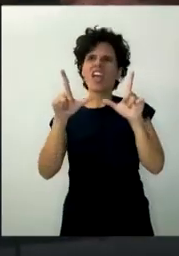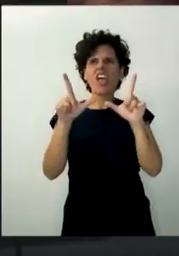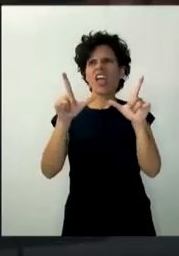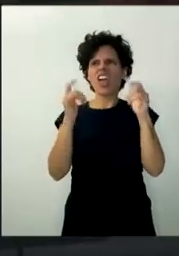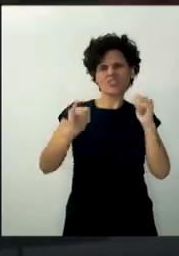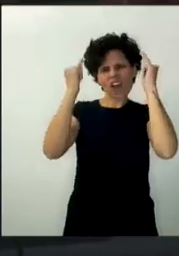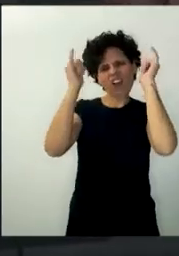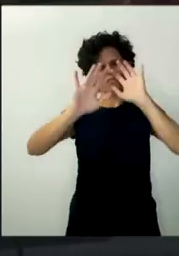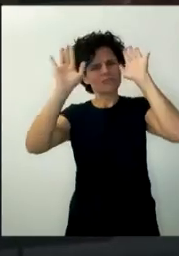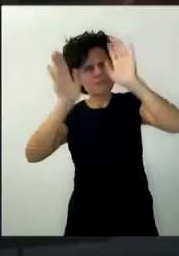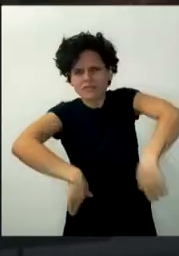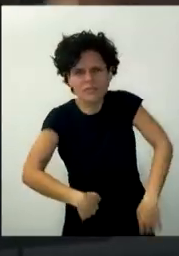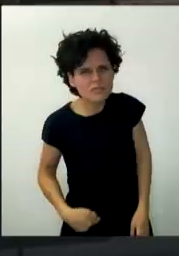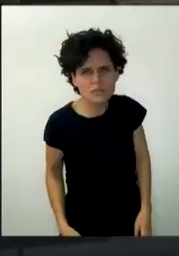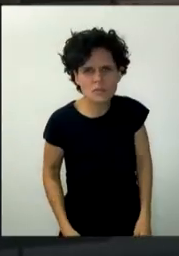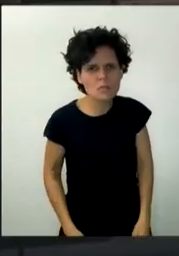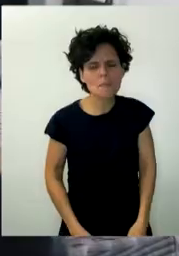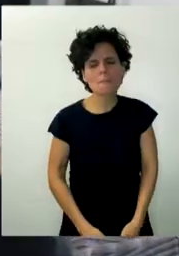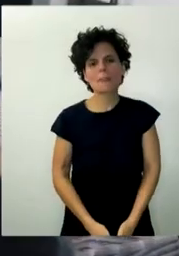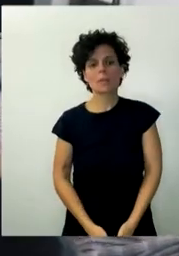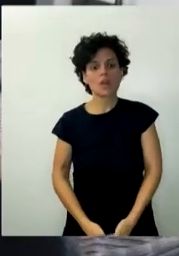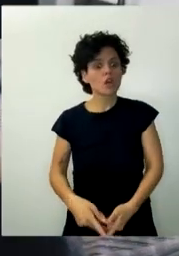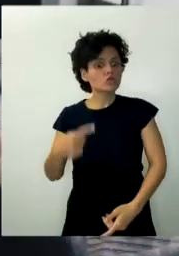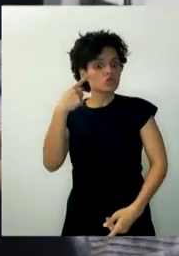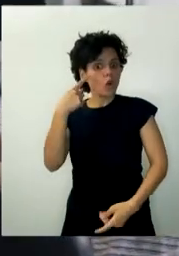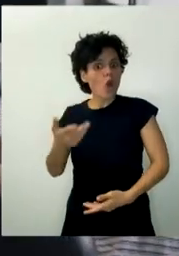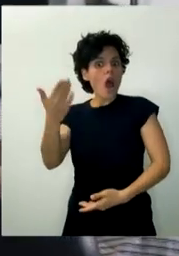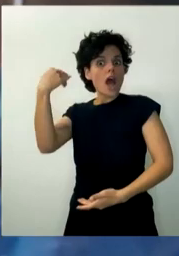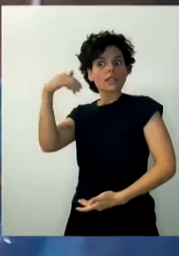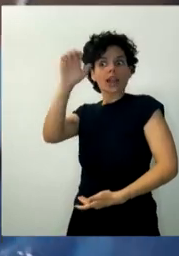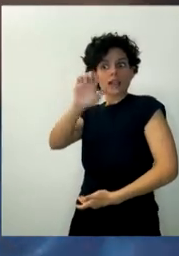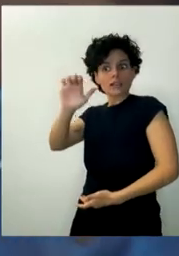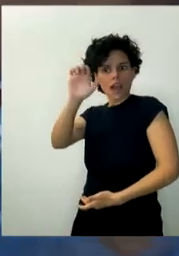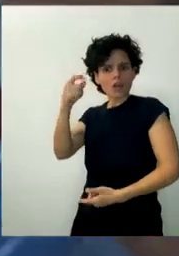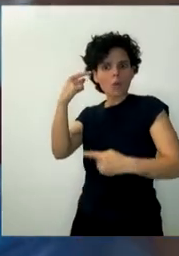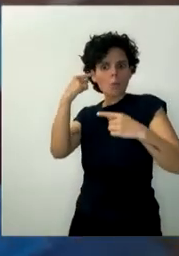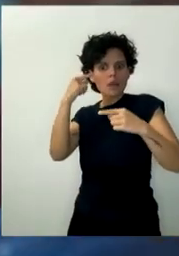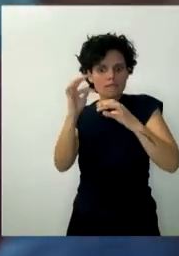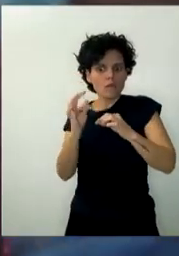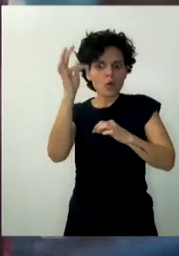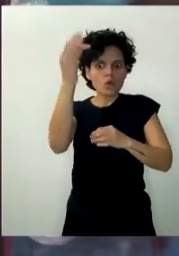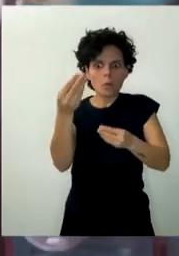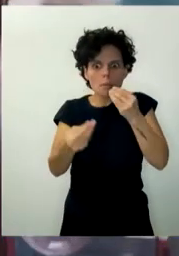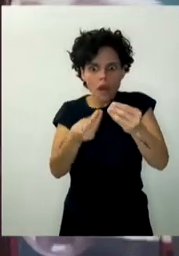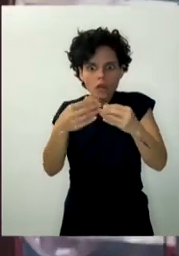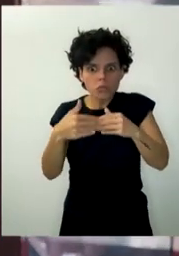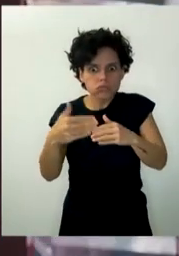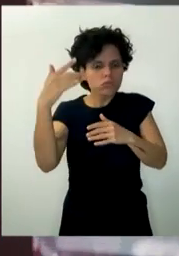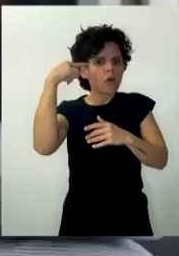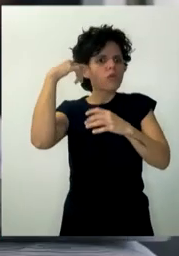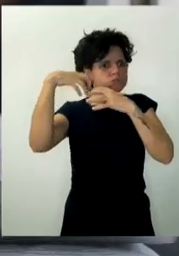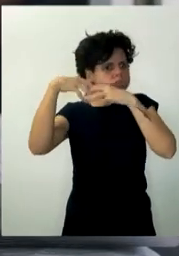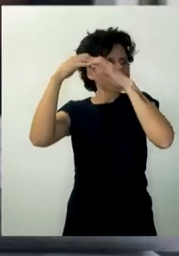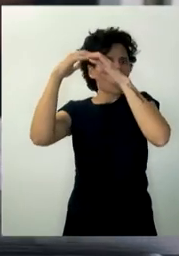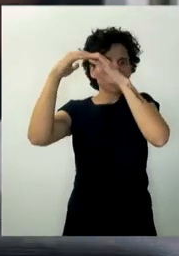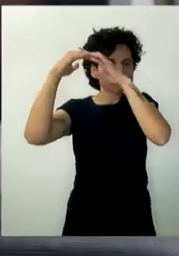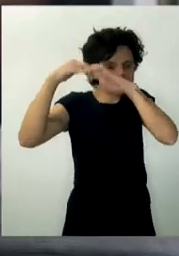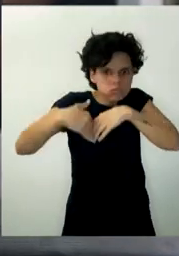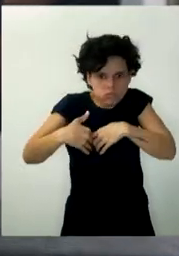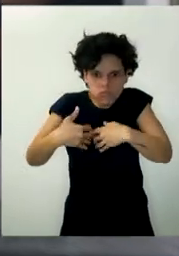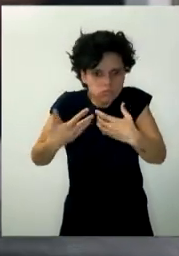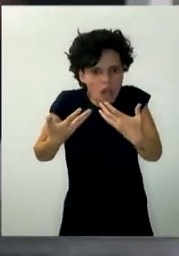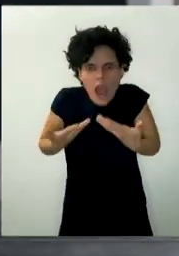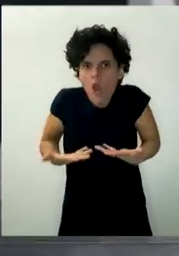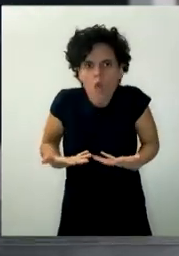No más show. Las fórmulas por las que yo mismo me seduje en el mes de enero, de proyectar, qué sé yo, se